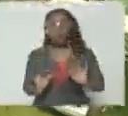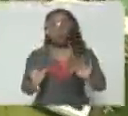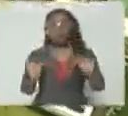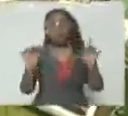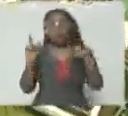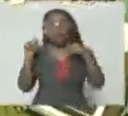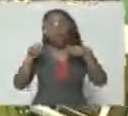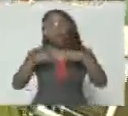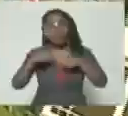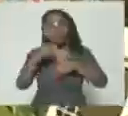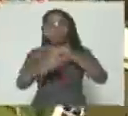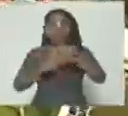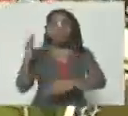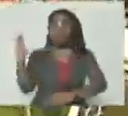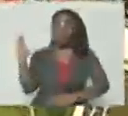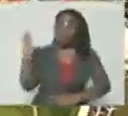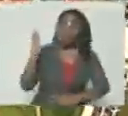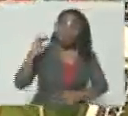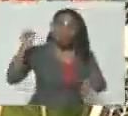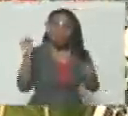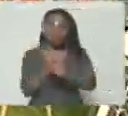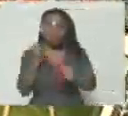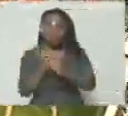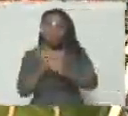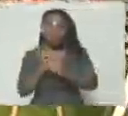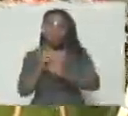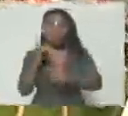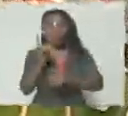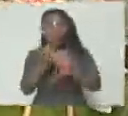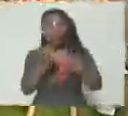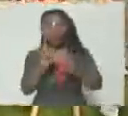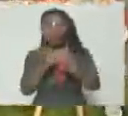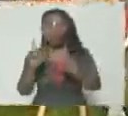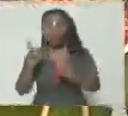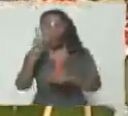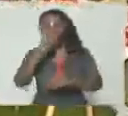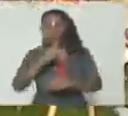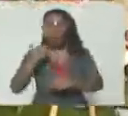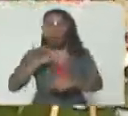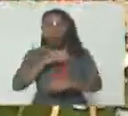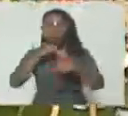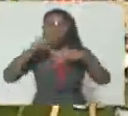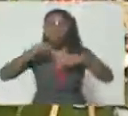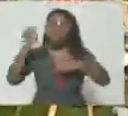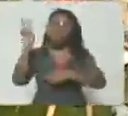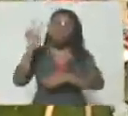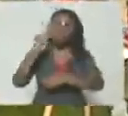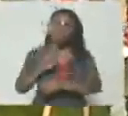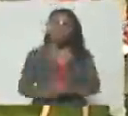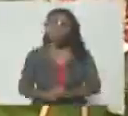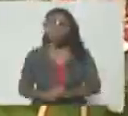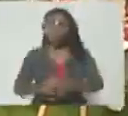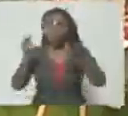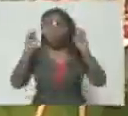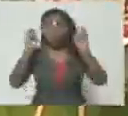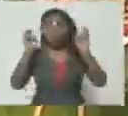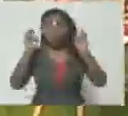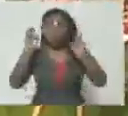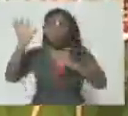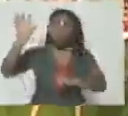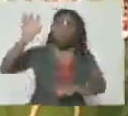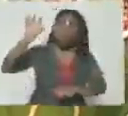métodos que se han venido trabajando desde hace algunos años en nuestro país. El Instituto Marca País genera